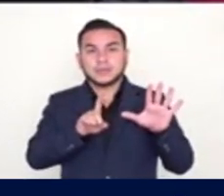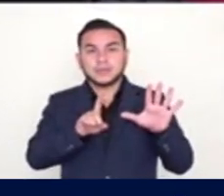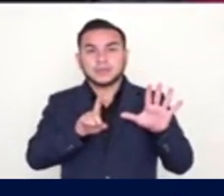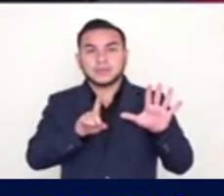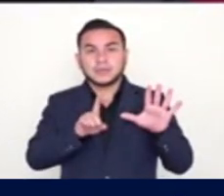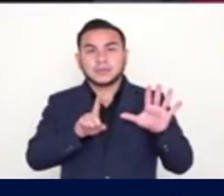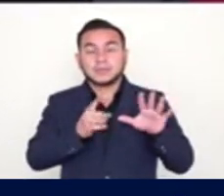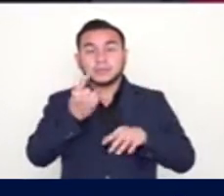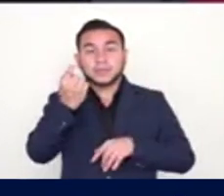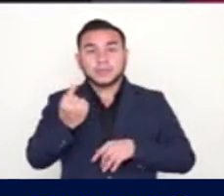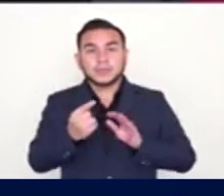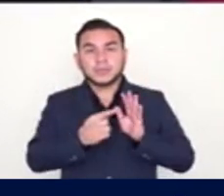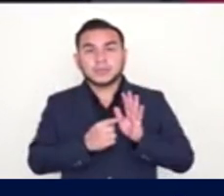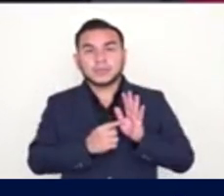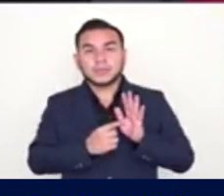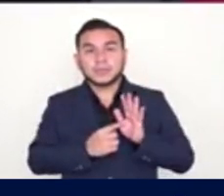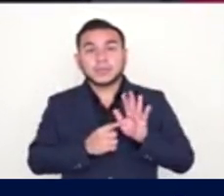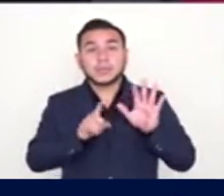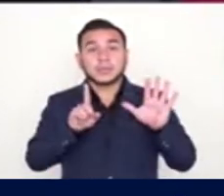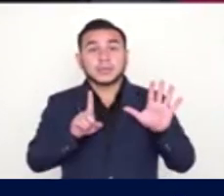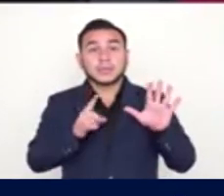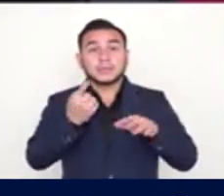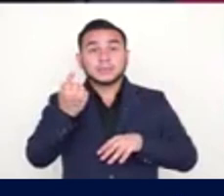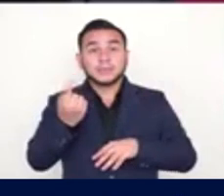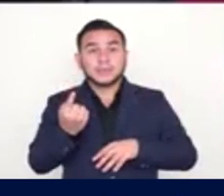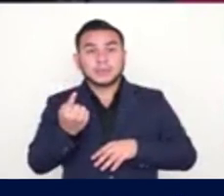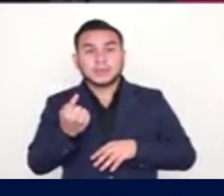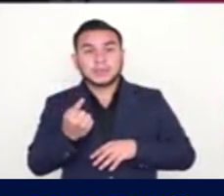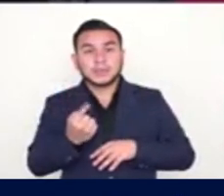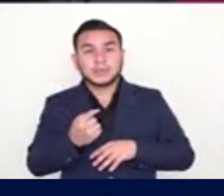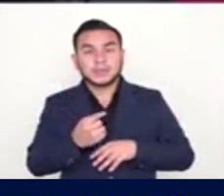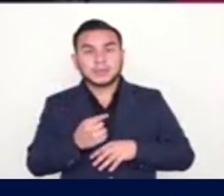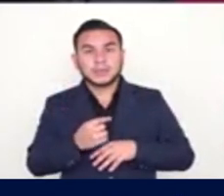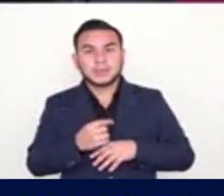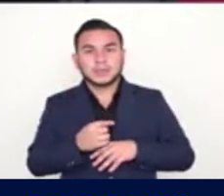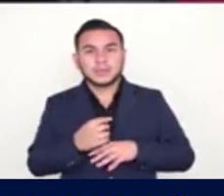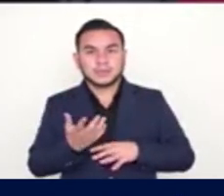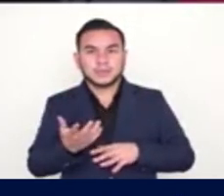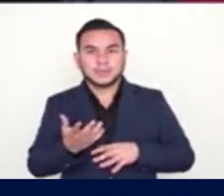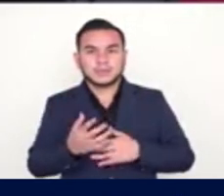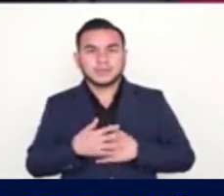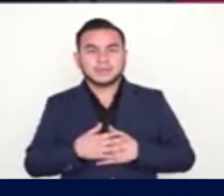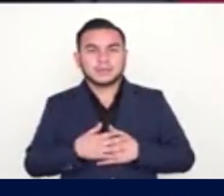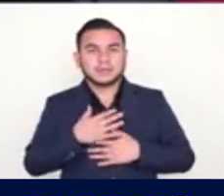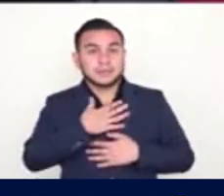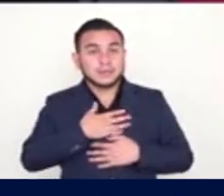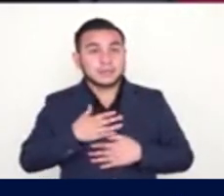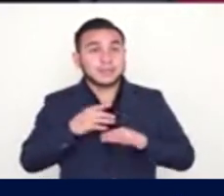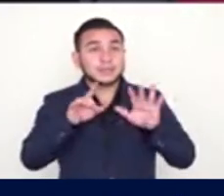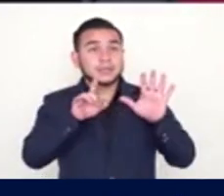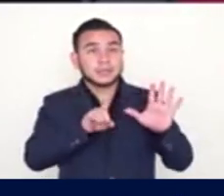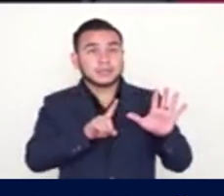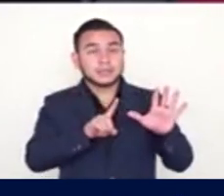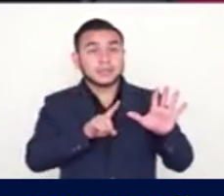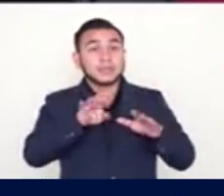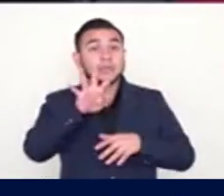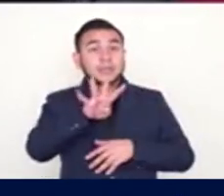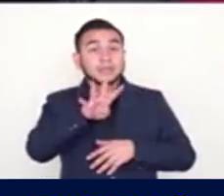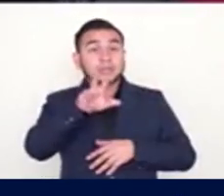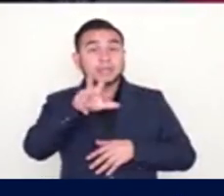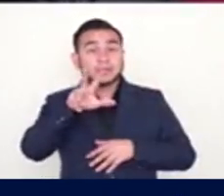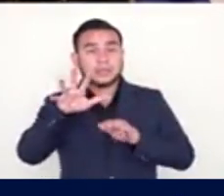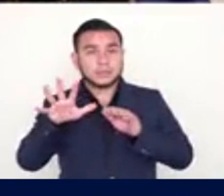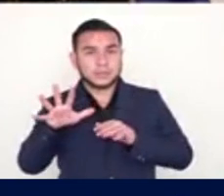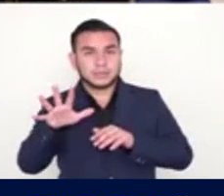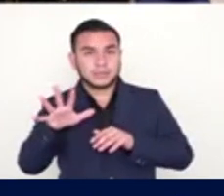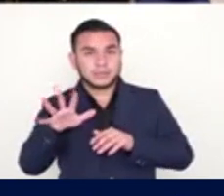congresistas republicanos. Sí, 6 de 435. Permítame. No, permíteme tú a mí, discúlpame. Son 6 de 435.